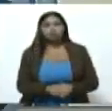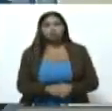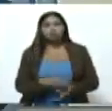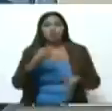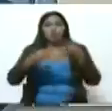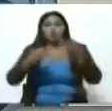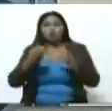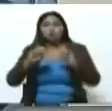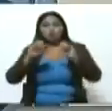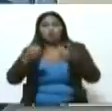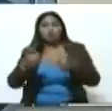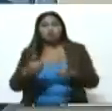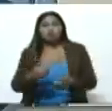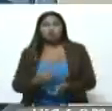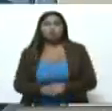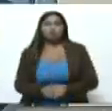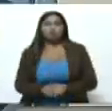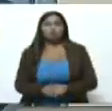se inició